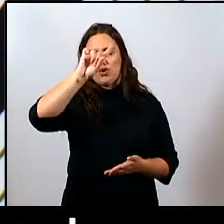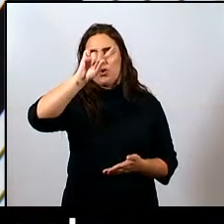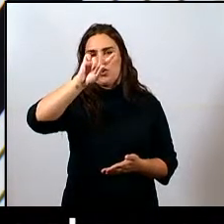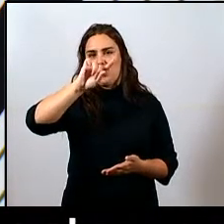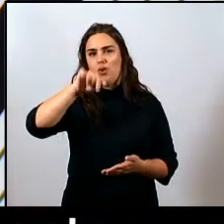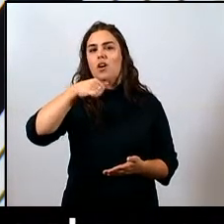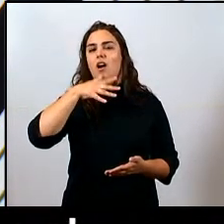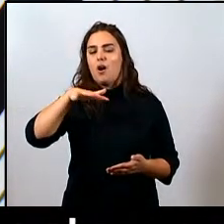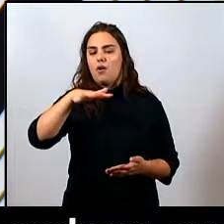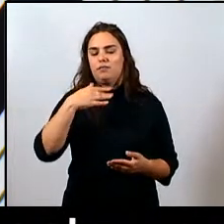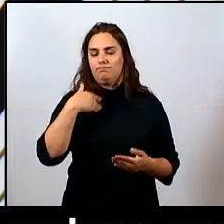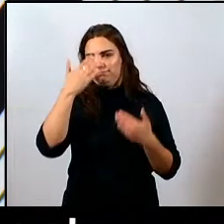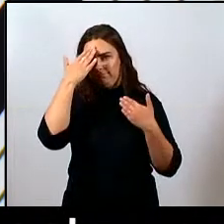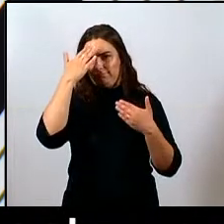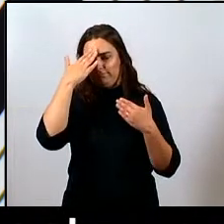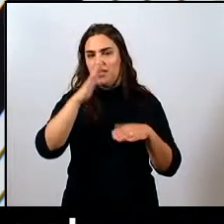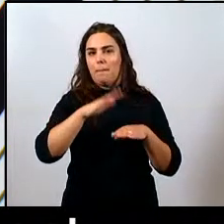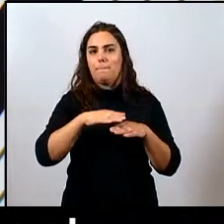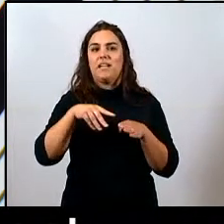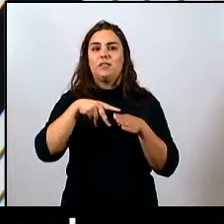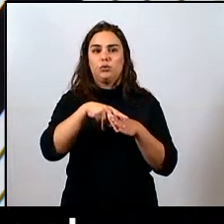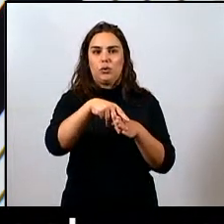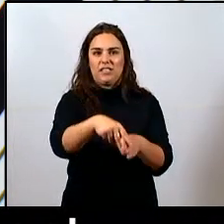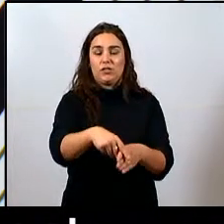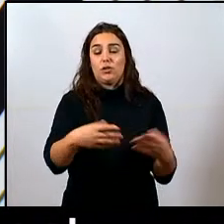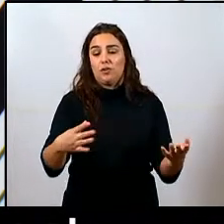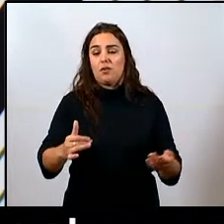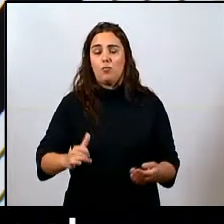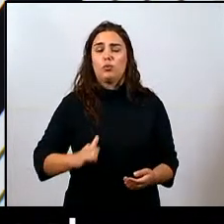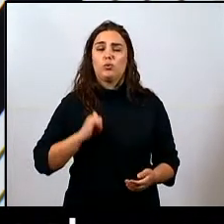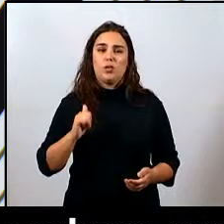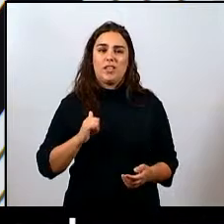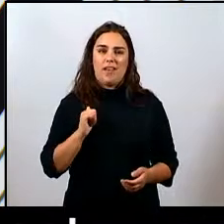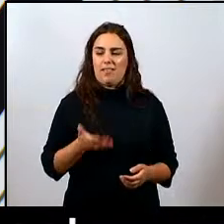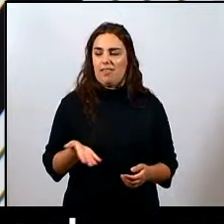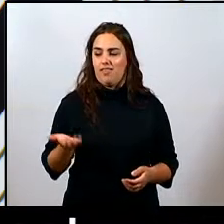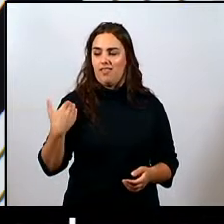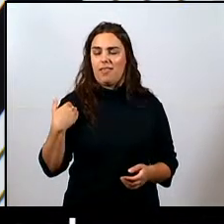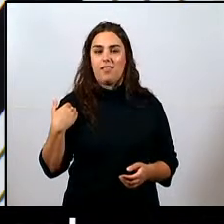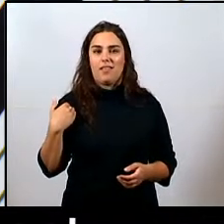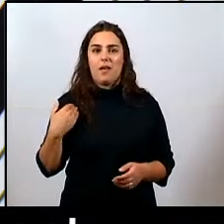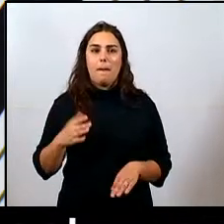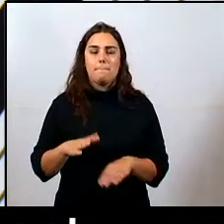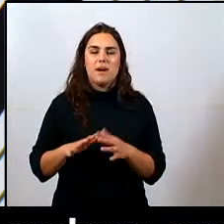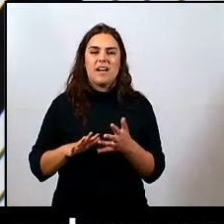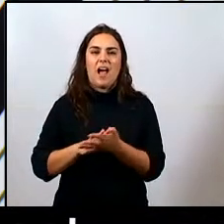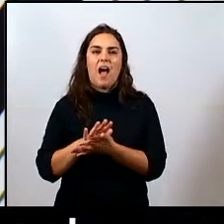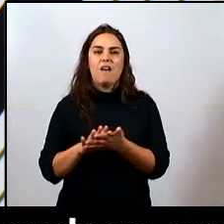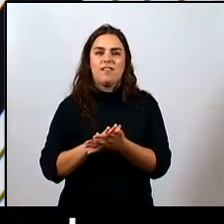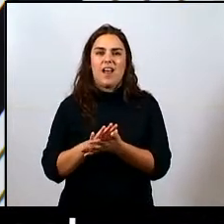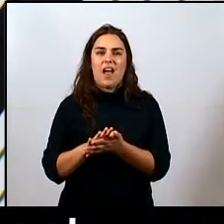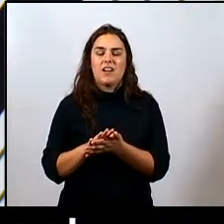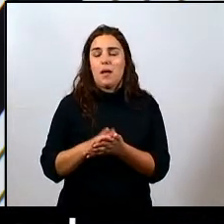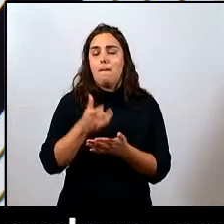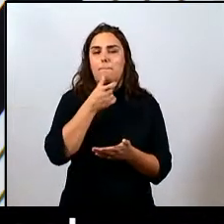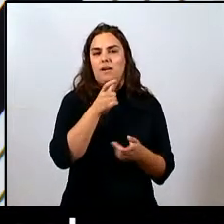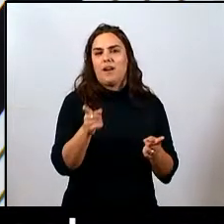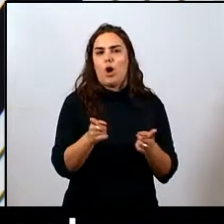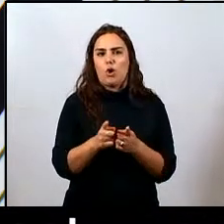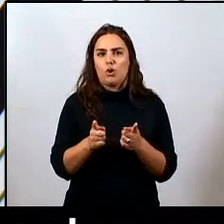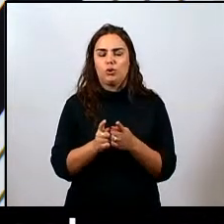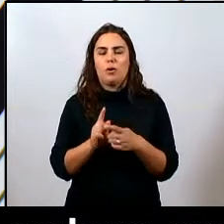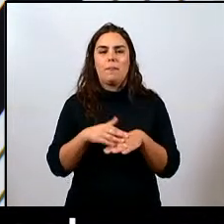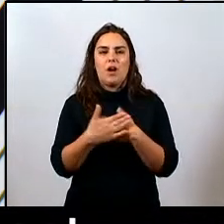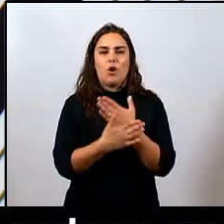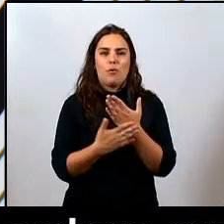estatua que es idéntica a la suya natal de Trujillo, y tuve la oportunidad de hablar también unas breves palabras en el nombre del Gobierno